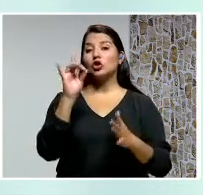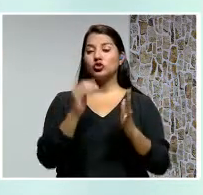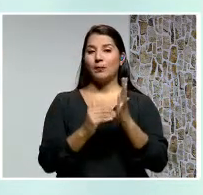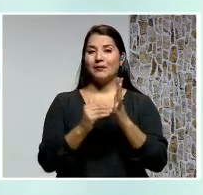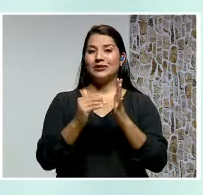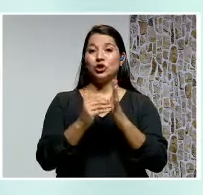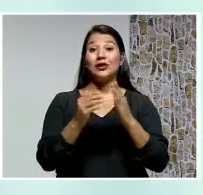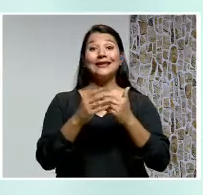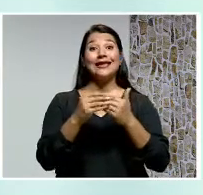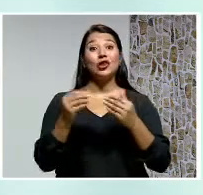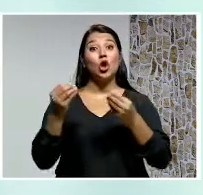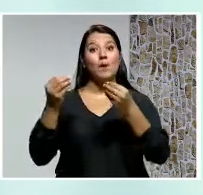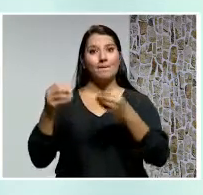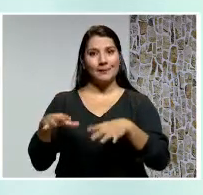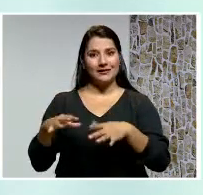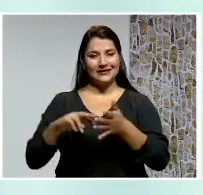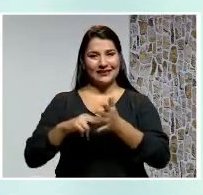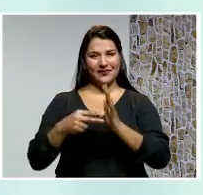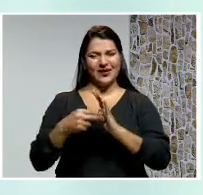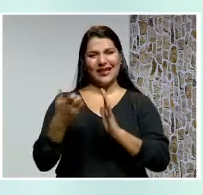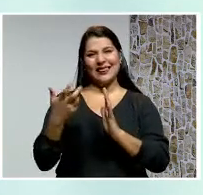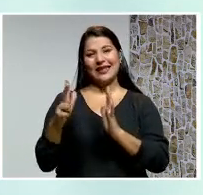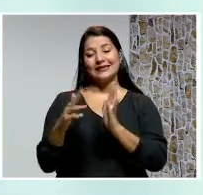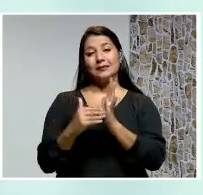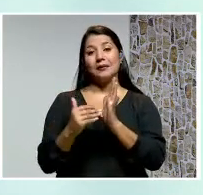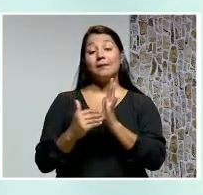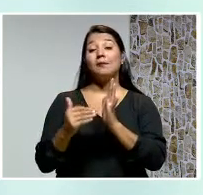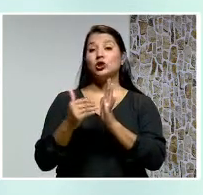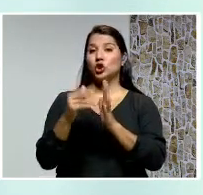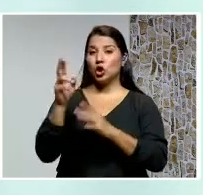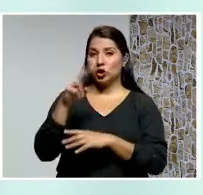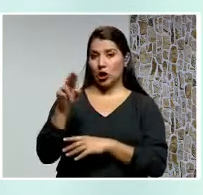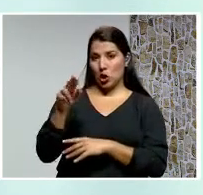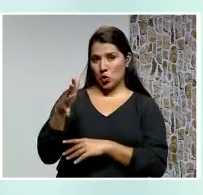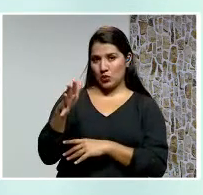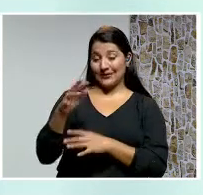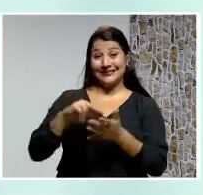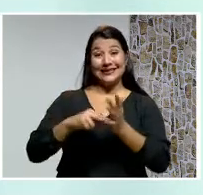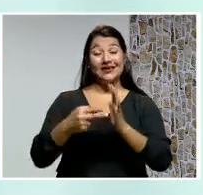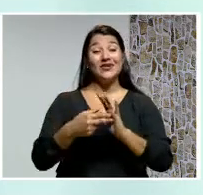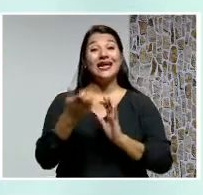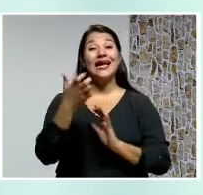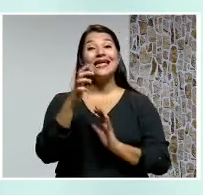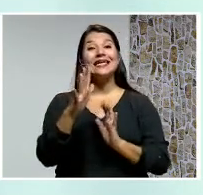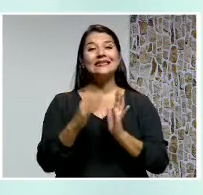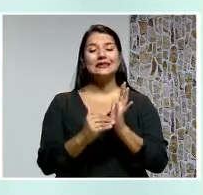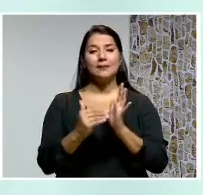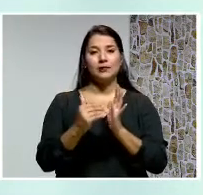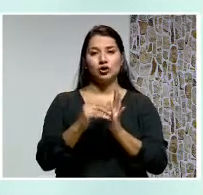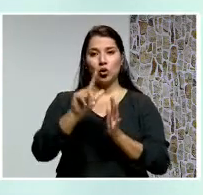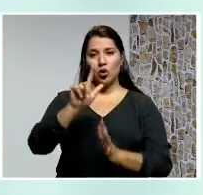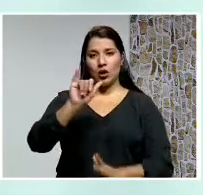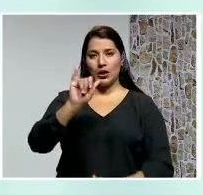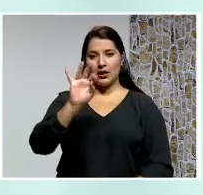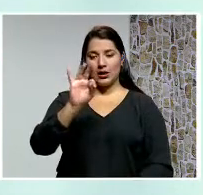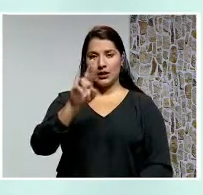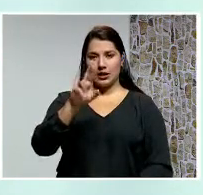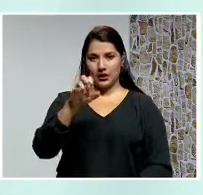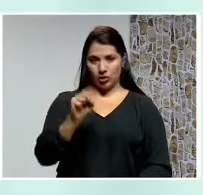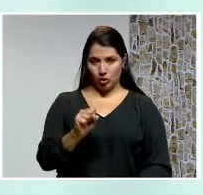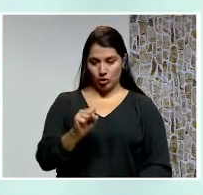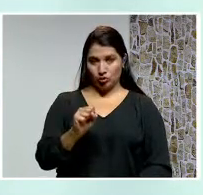dólares, 13 mil millones de colones, algo así. También estamos hablando de 15 millones de litros en lo que es la suma de